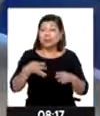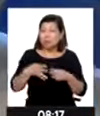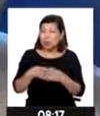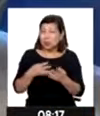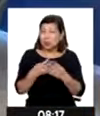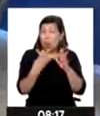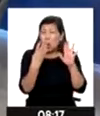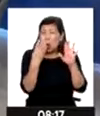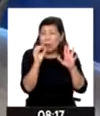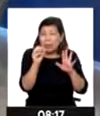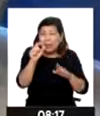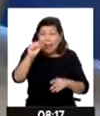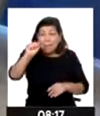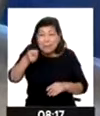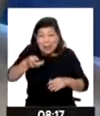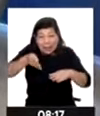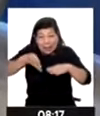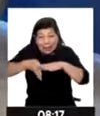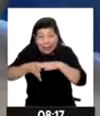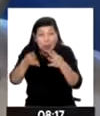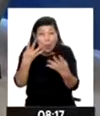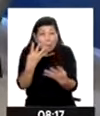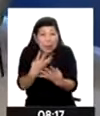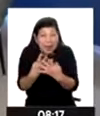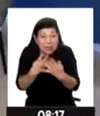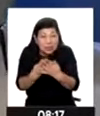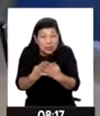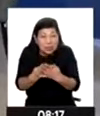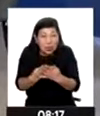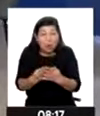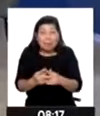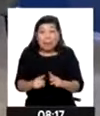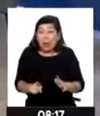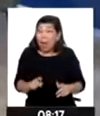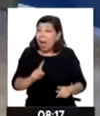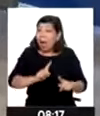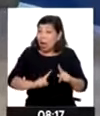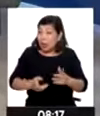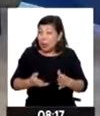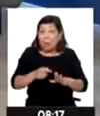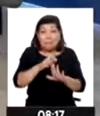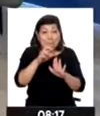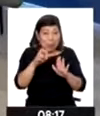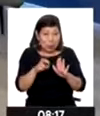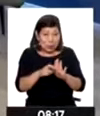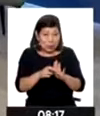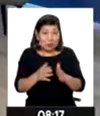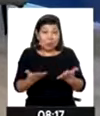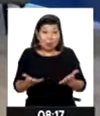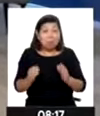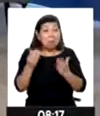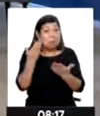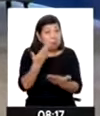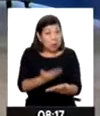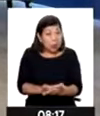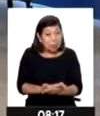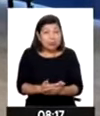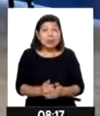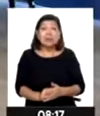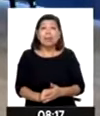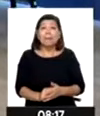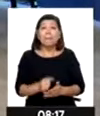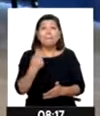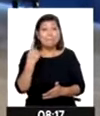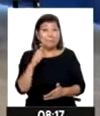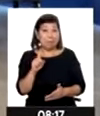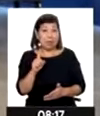son 90.000 internos actualmente en los diferentes penales del país. ¿Hay algún tipo de proyecto, planteamiento, propuesta o idea